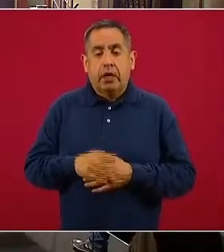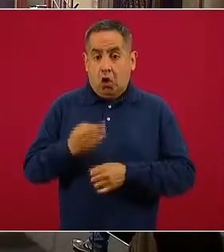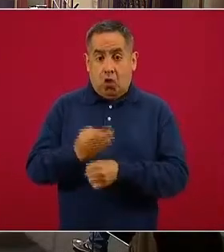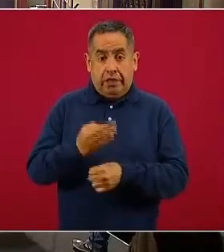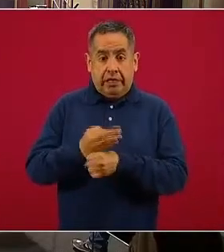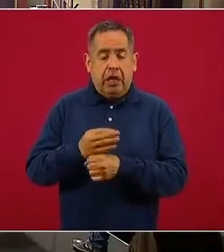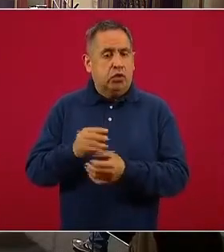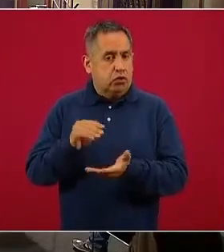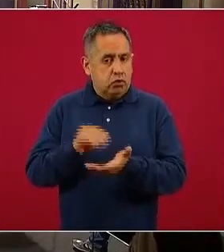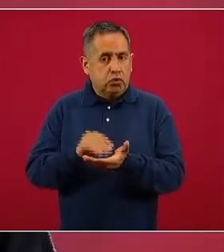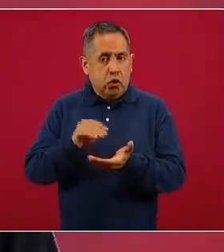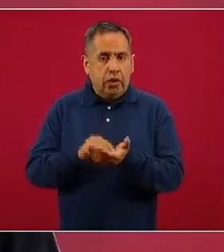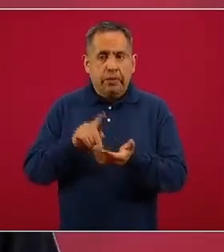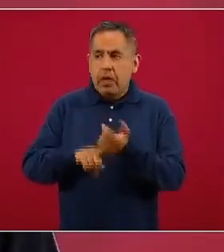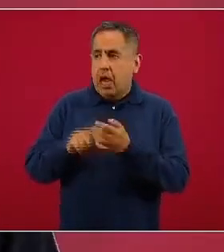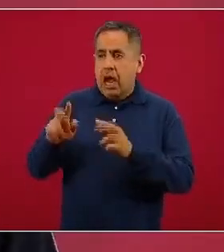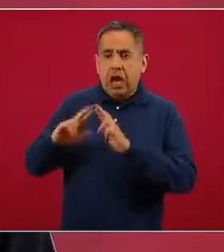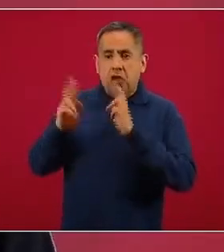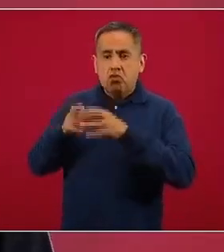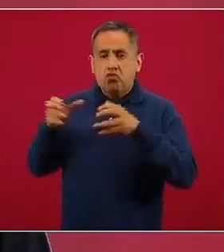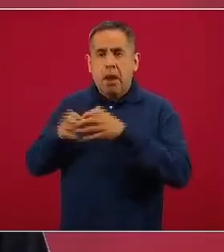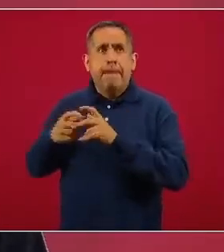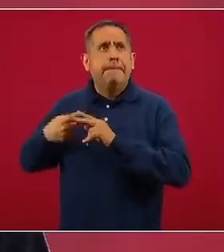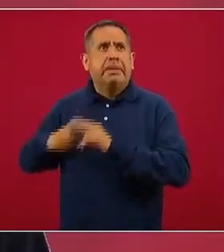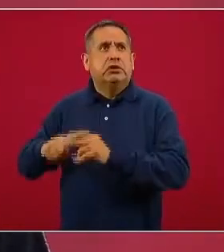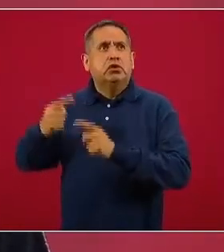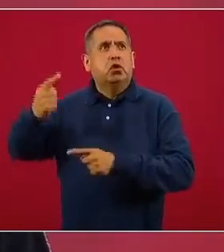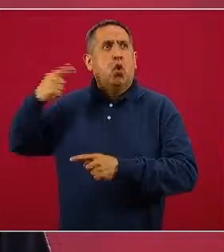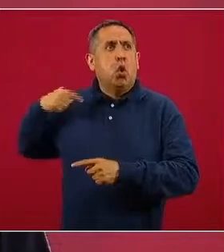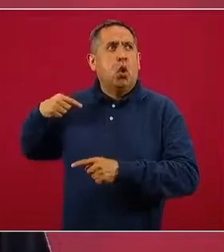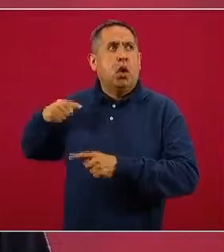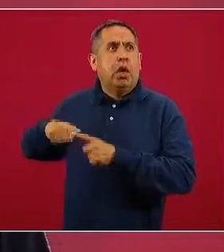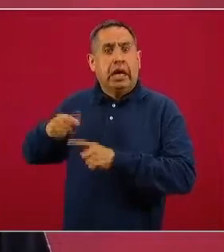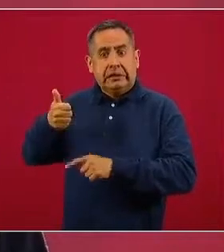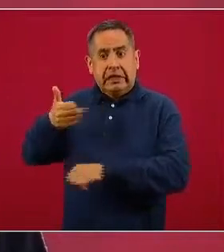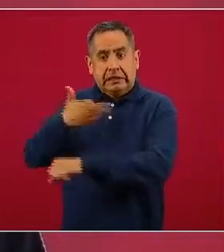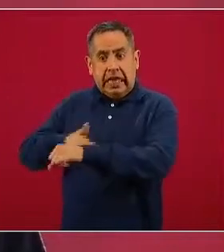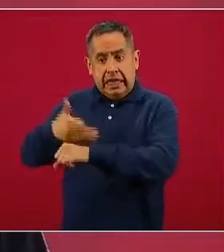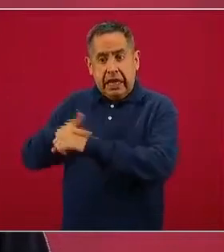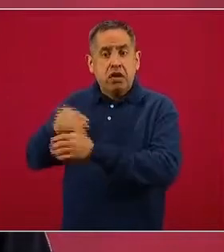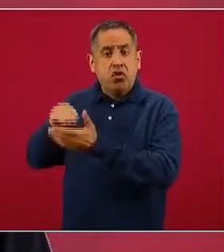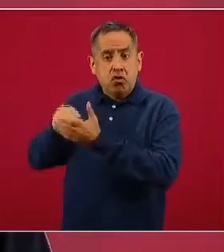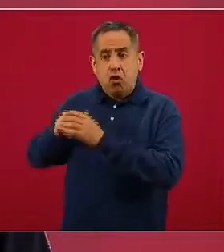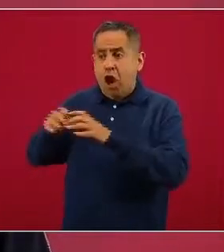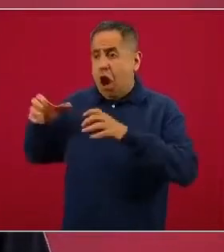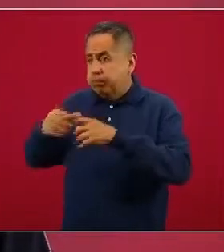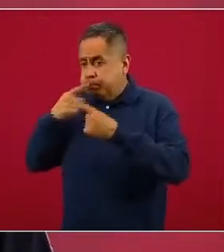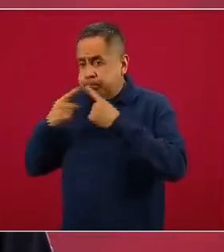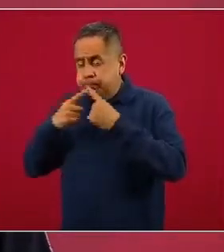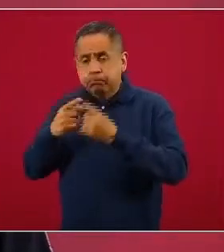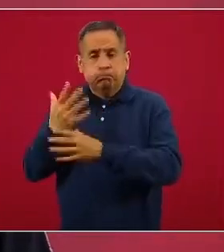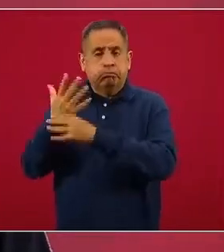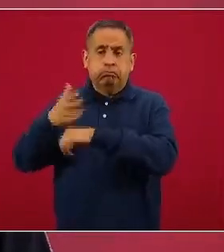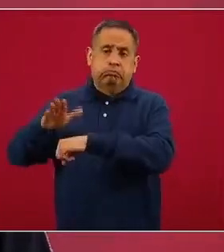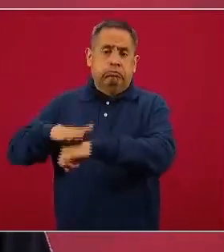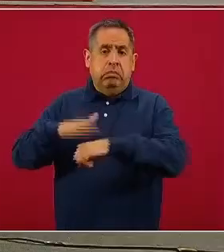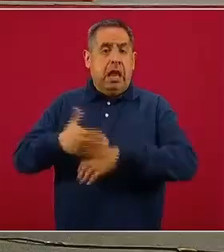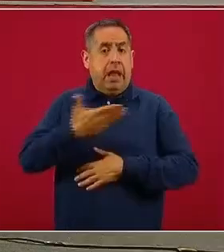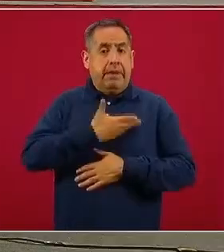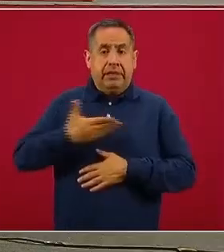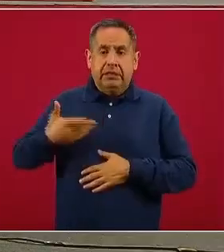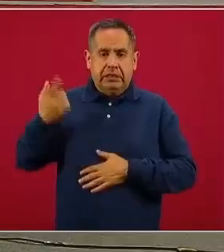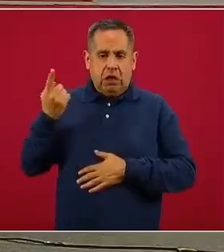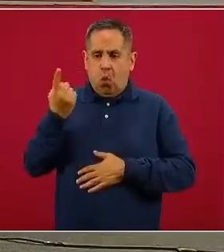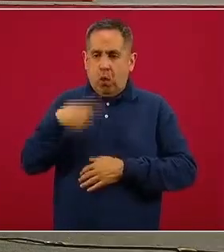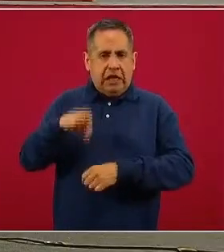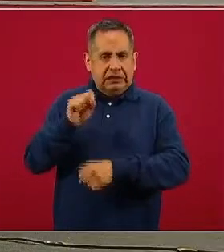momentos continúa una reunión que inició desde las 6 de la tarde, en la que cita el señor presidente de manera